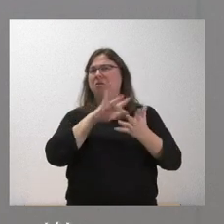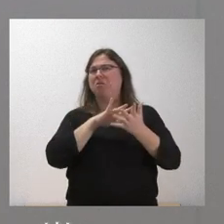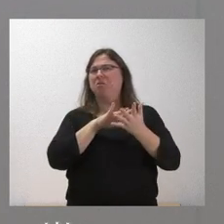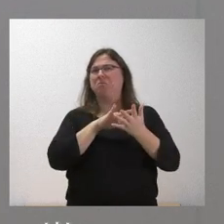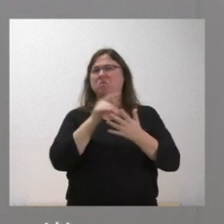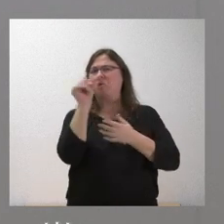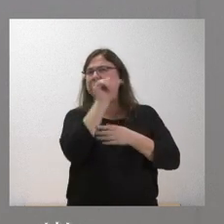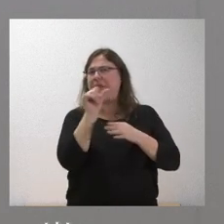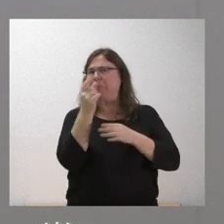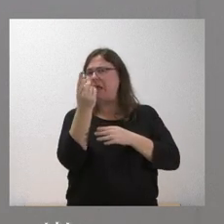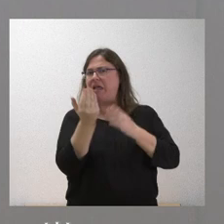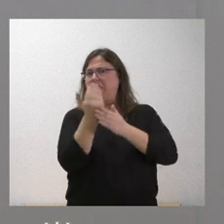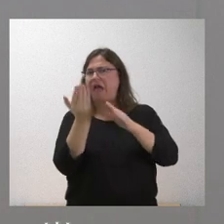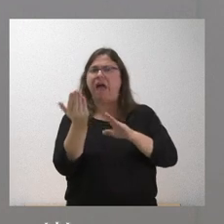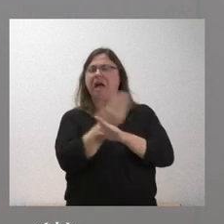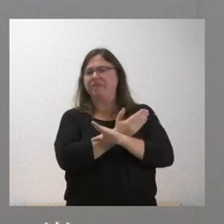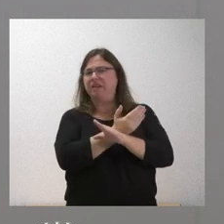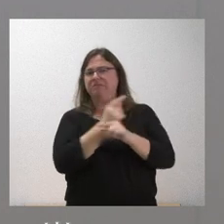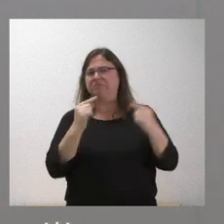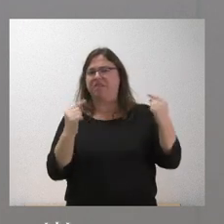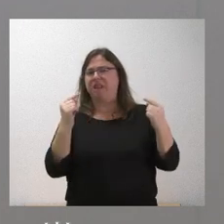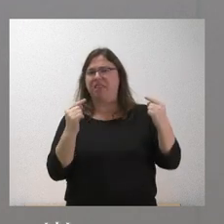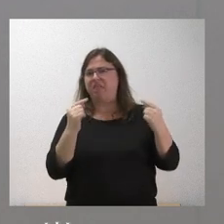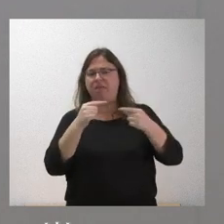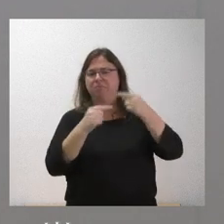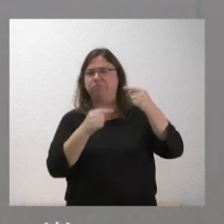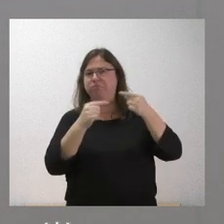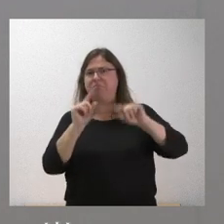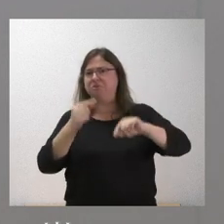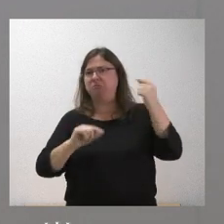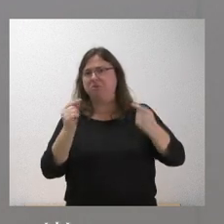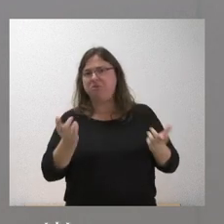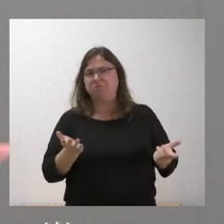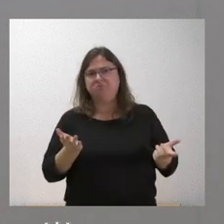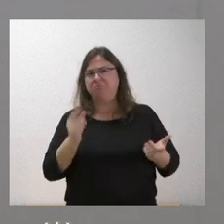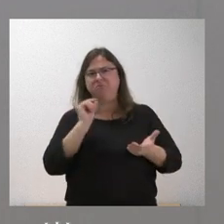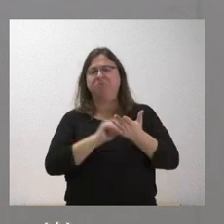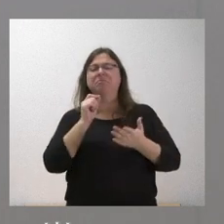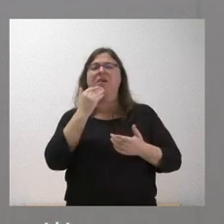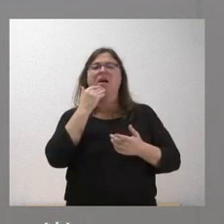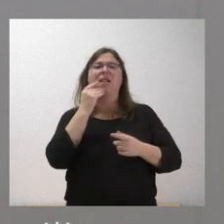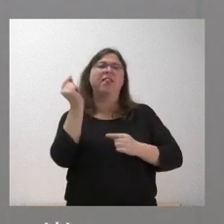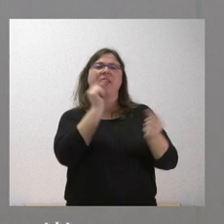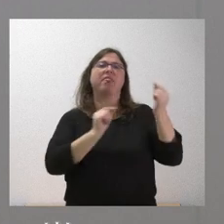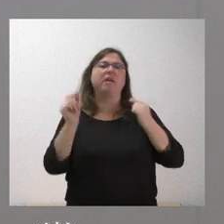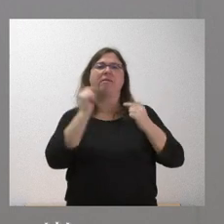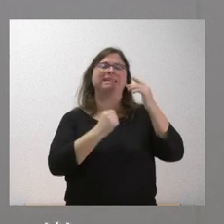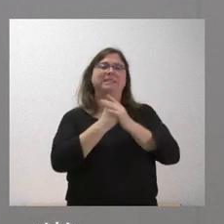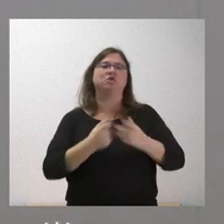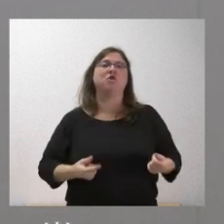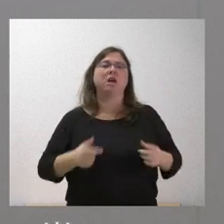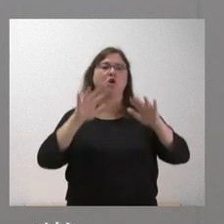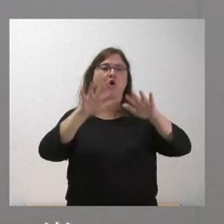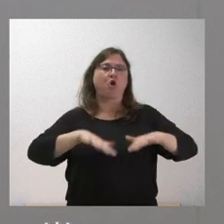una semana unos días de diferencia respecto al presupuesto y más el techo de gasto se debate en las cortes de